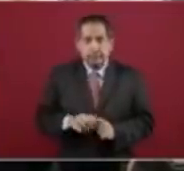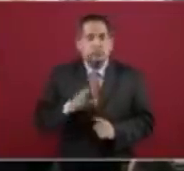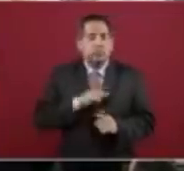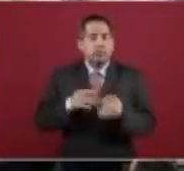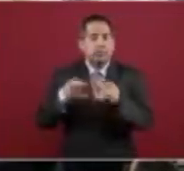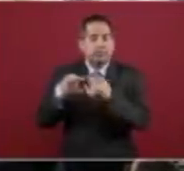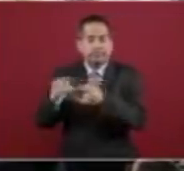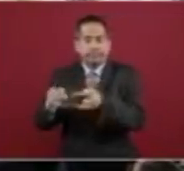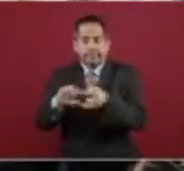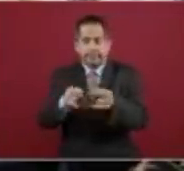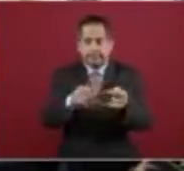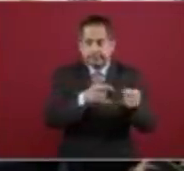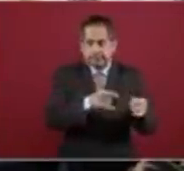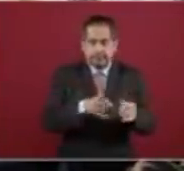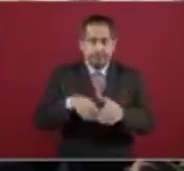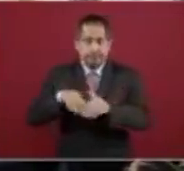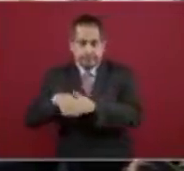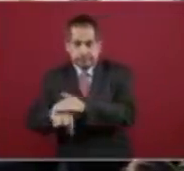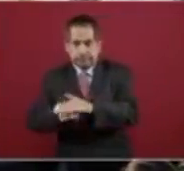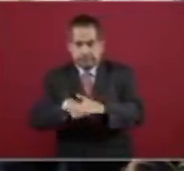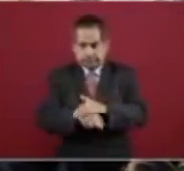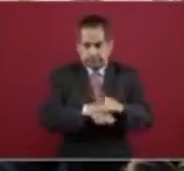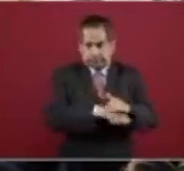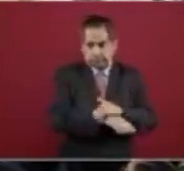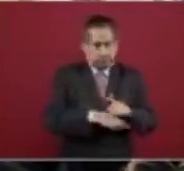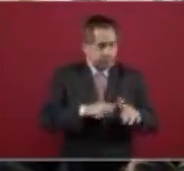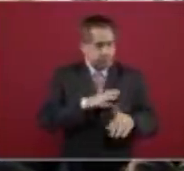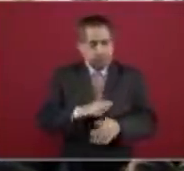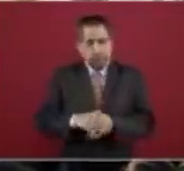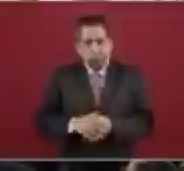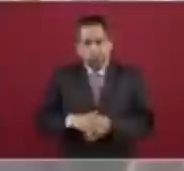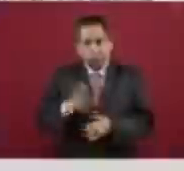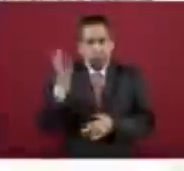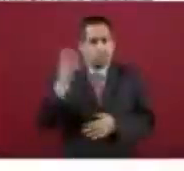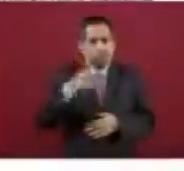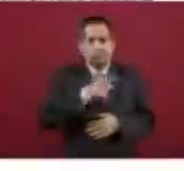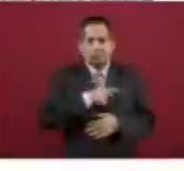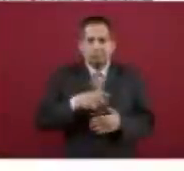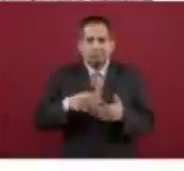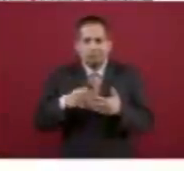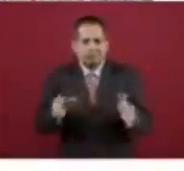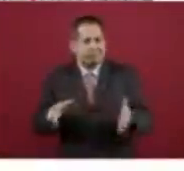queremos abrir. También este parque, este bosque, necesita una apertura,